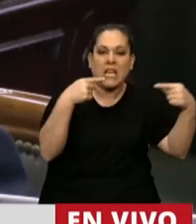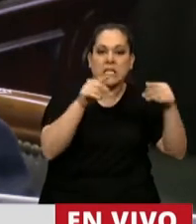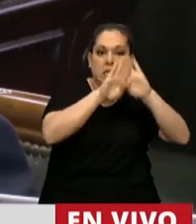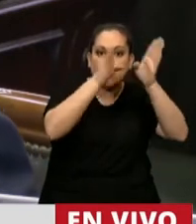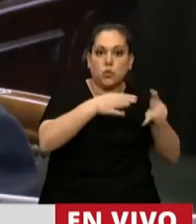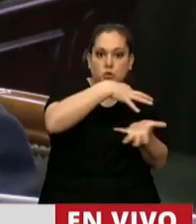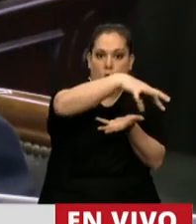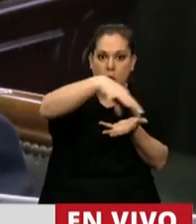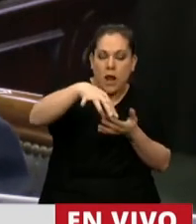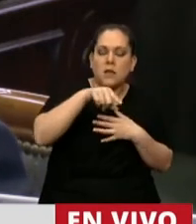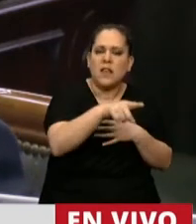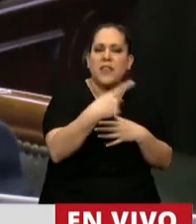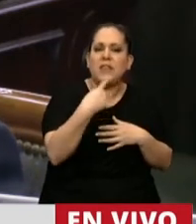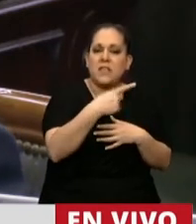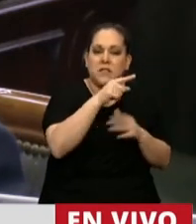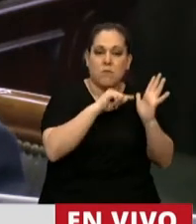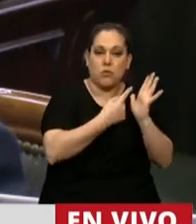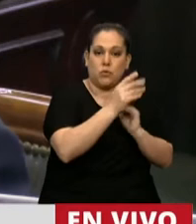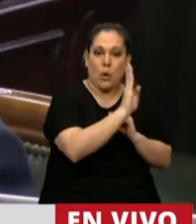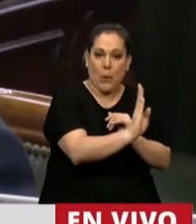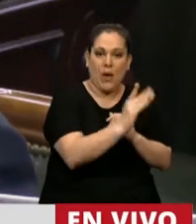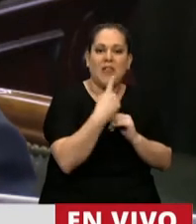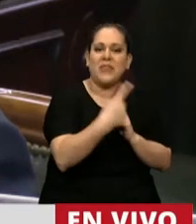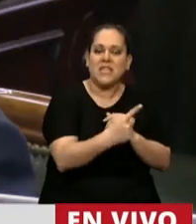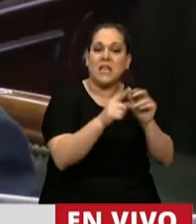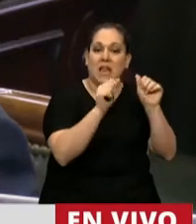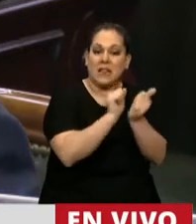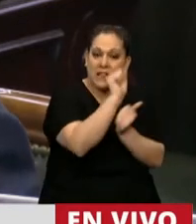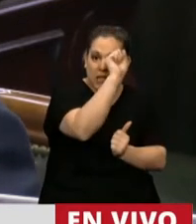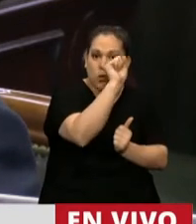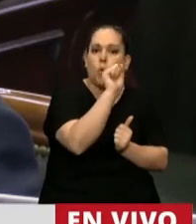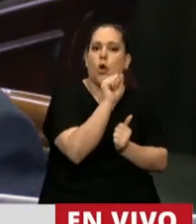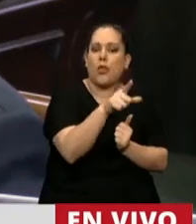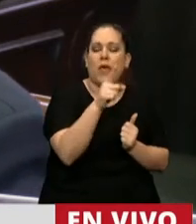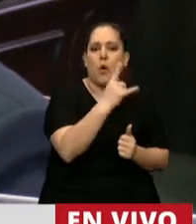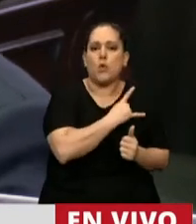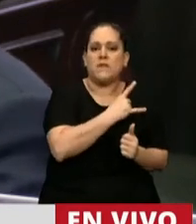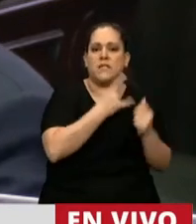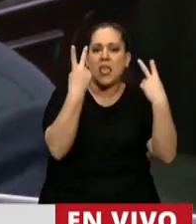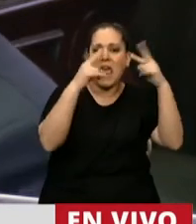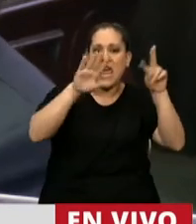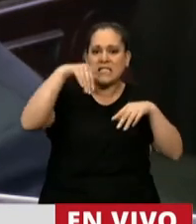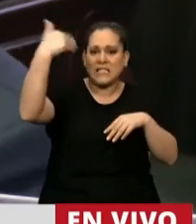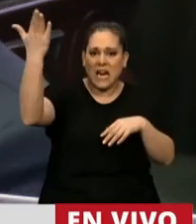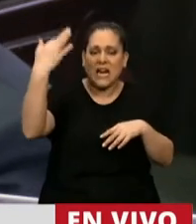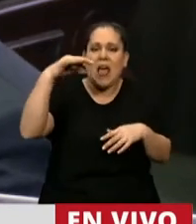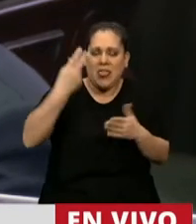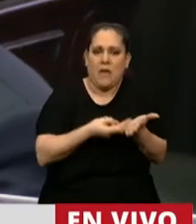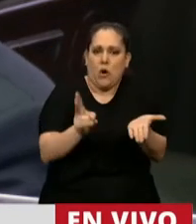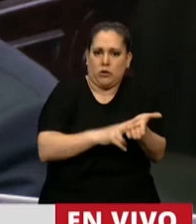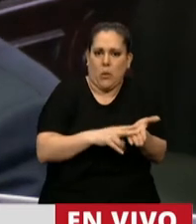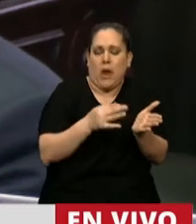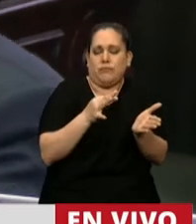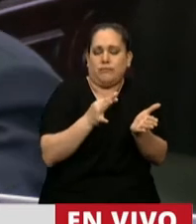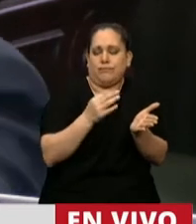9, inciso D, pone como requisito que los títulos expedidos por universidades extranjeras sean revalidados en el país. Está